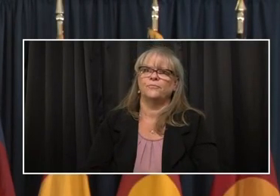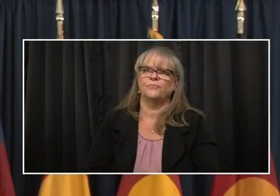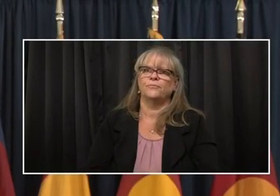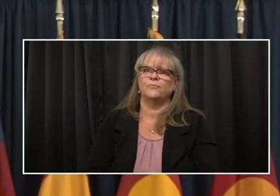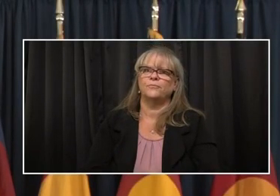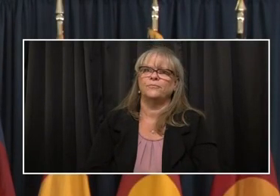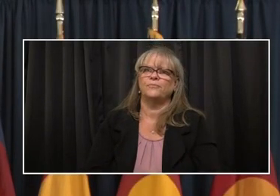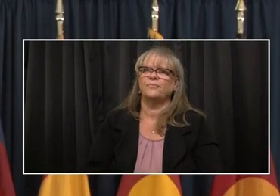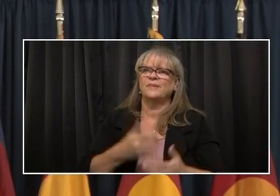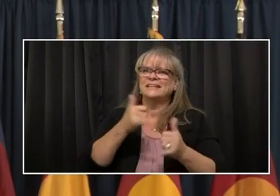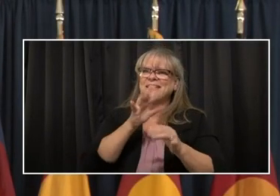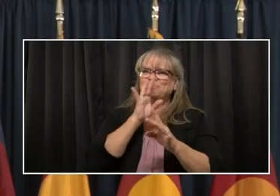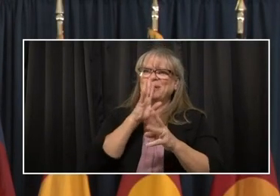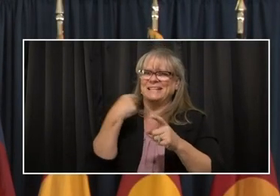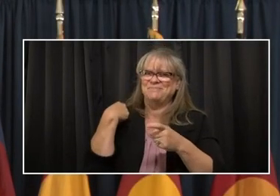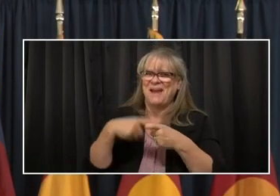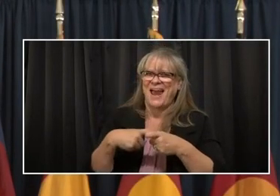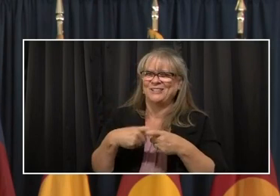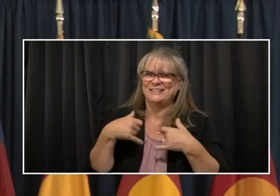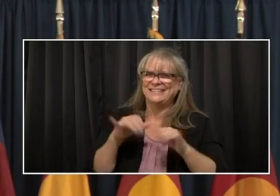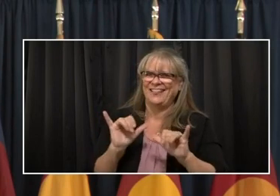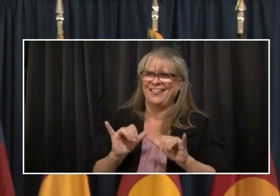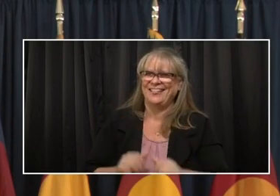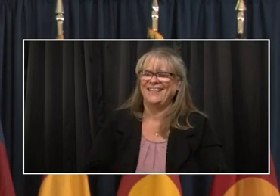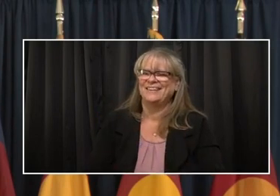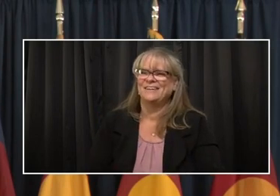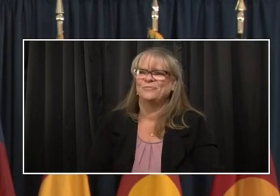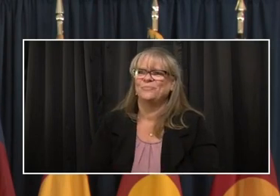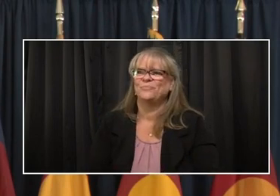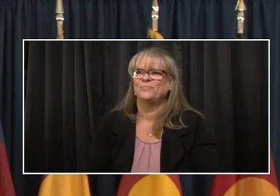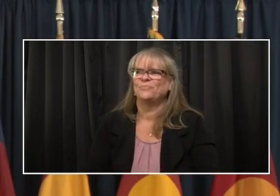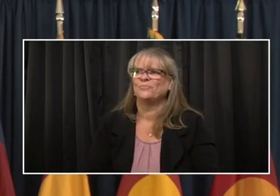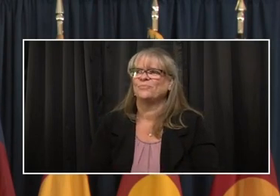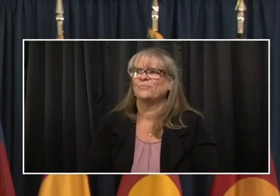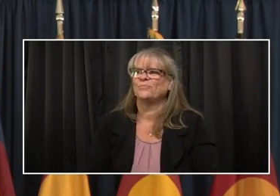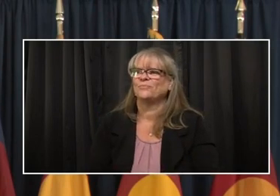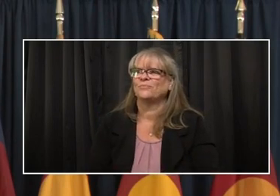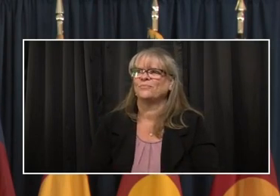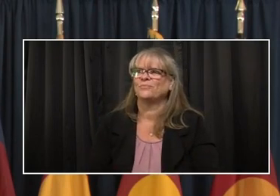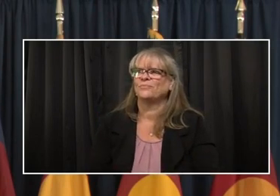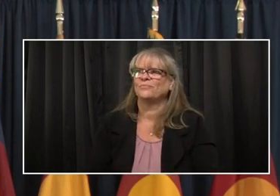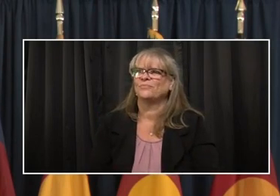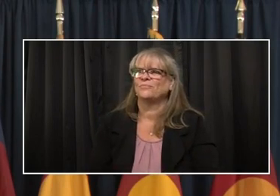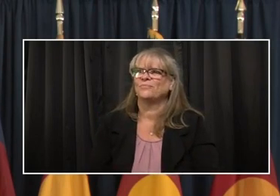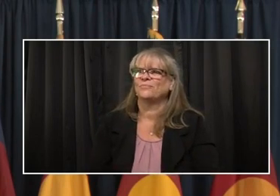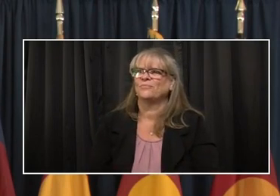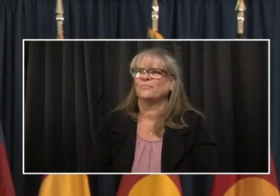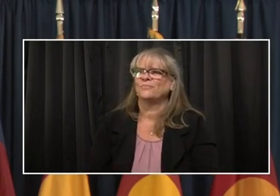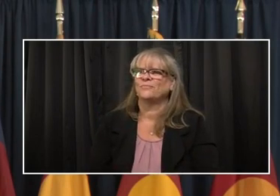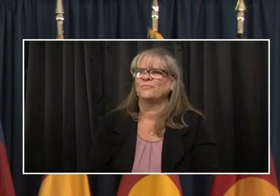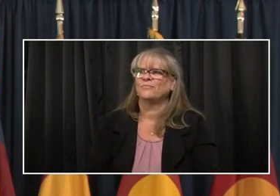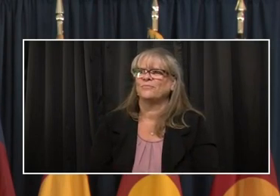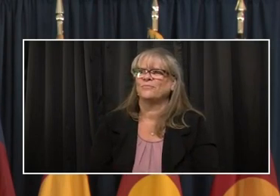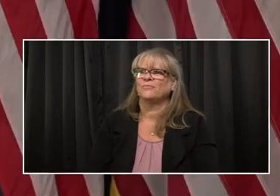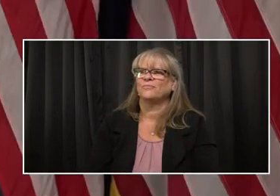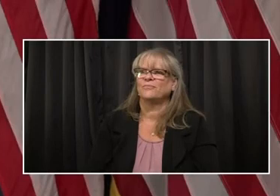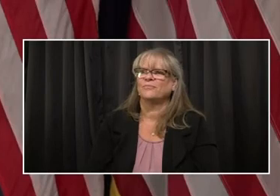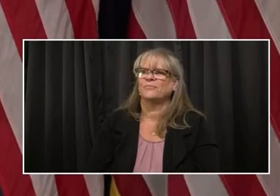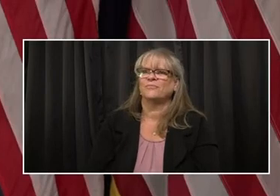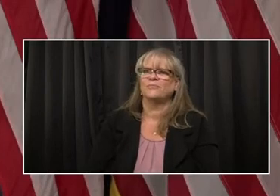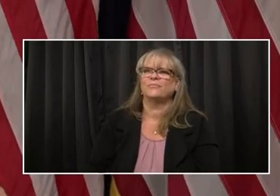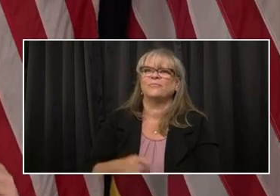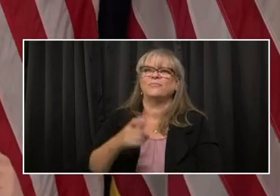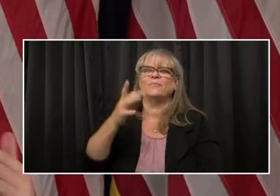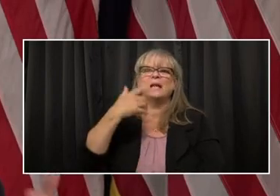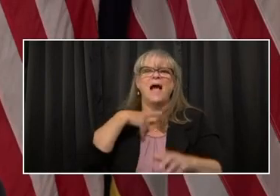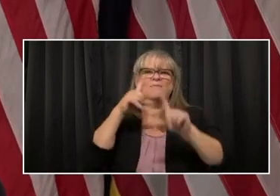¿Algo de escuela? Okay, I might be gone. But la procesa